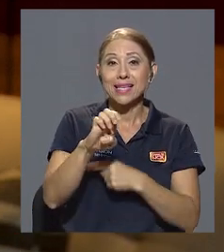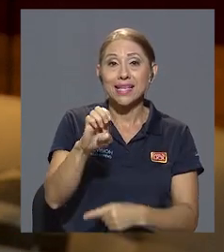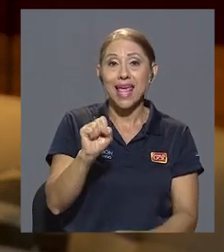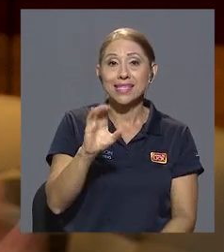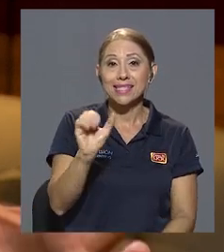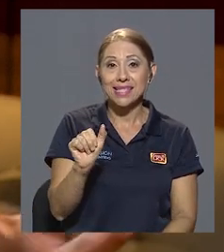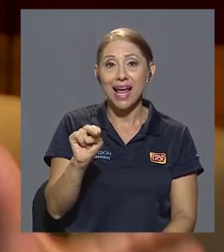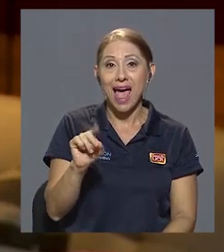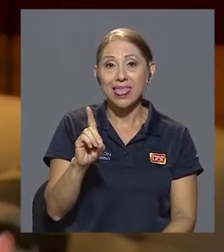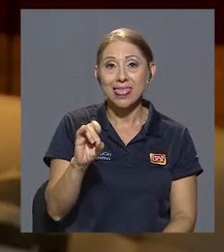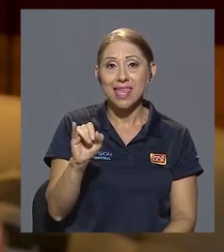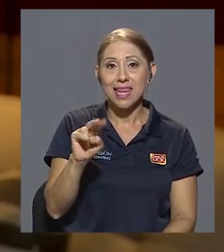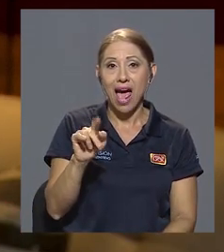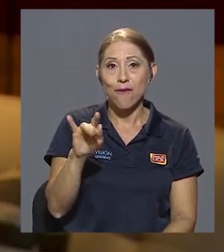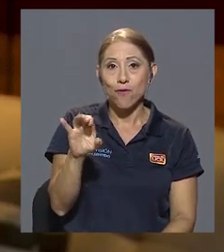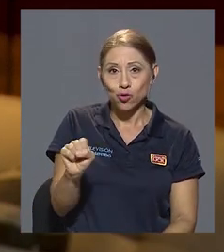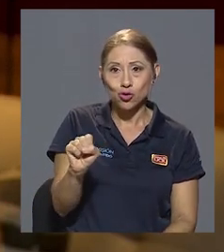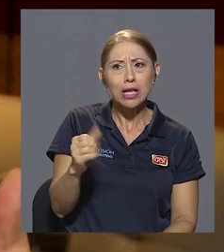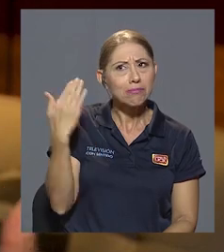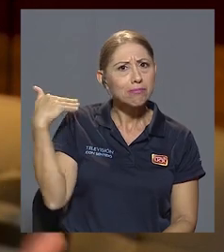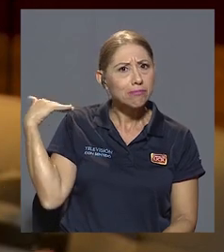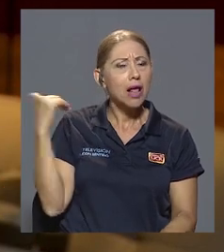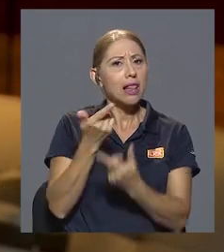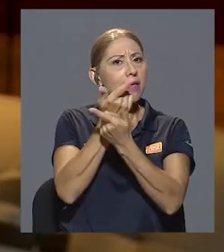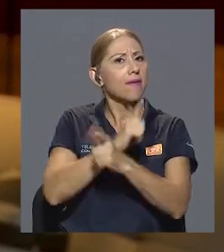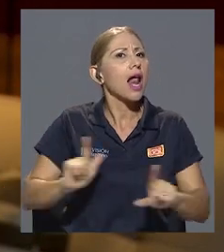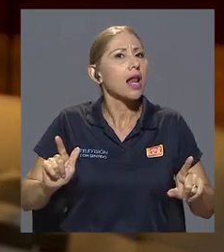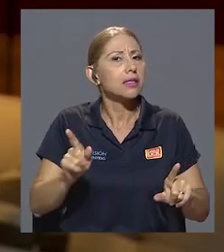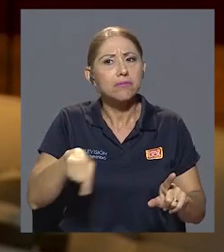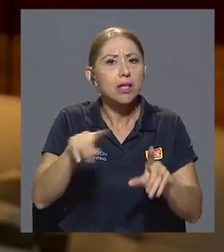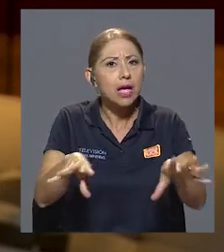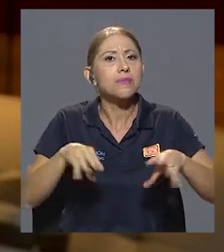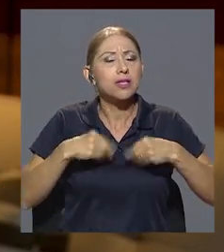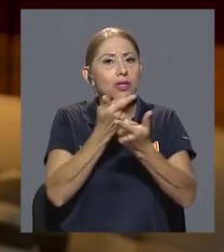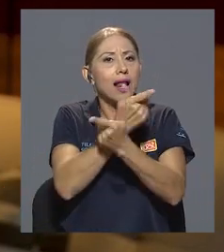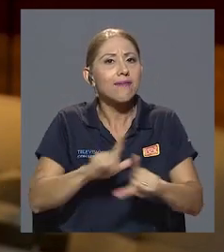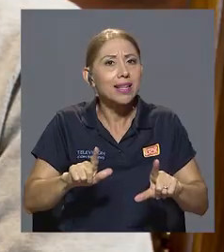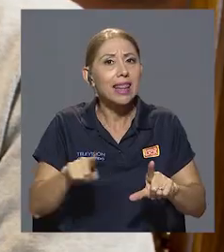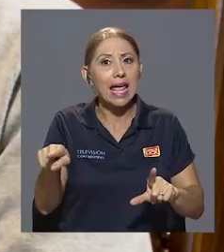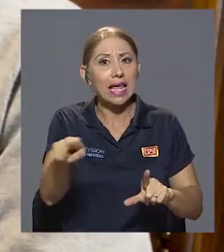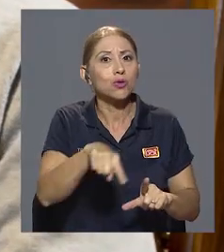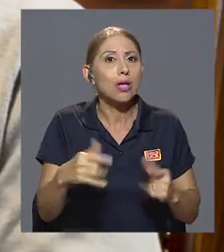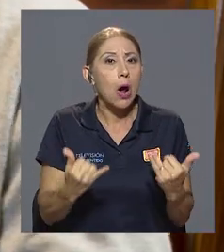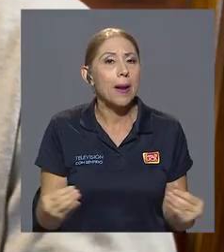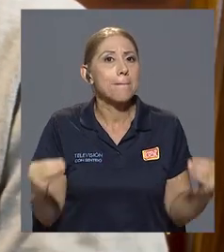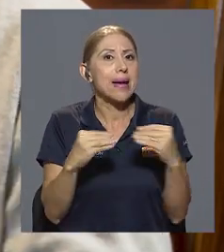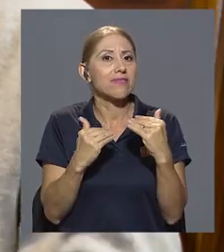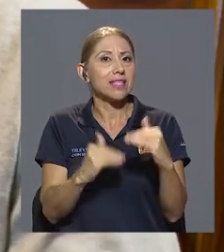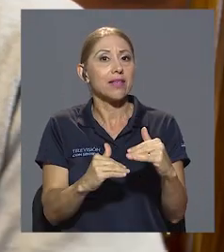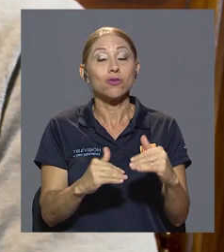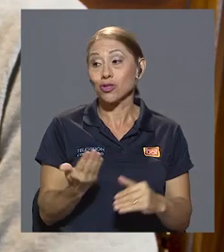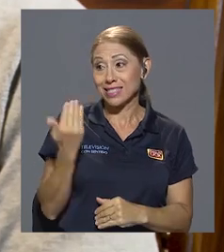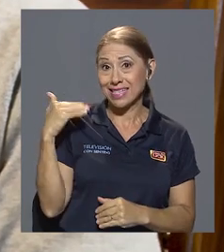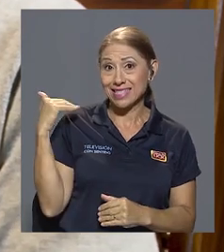liberales en el sentido de la aceptación de la ley de la libertad se han vuelto mucho más restrictivas elecciones